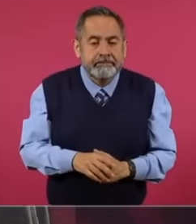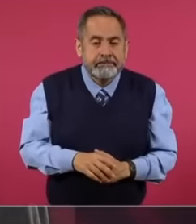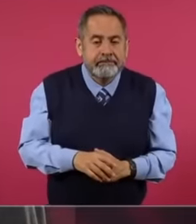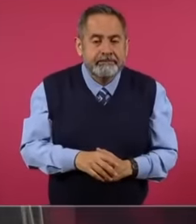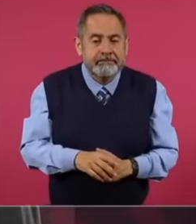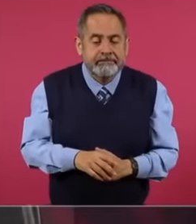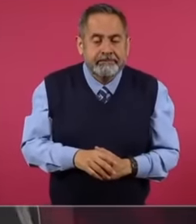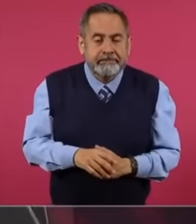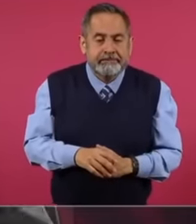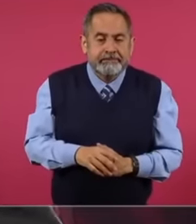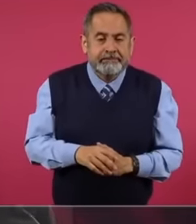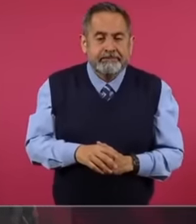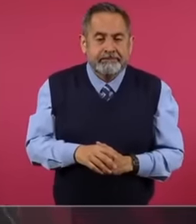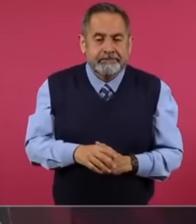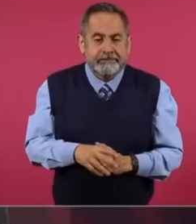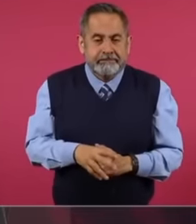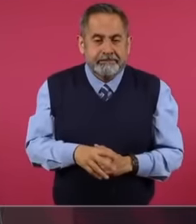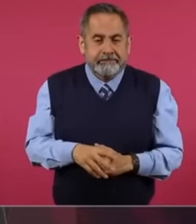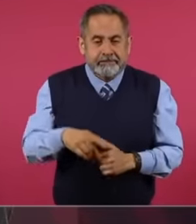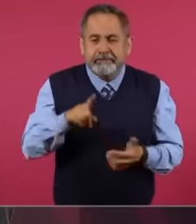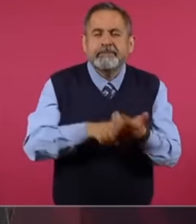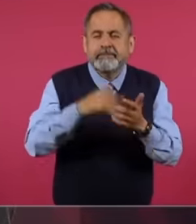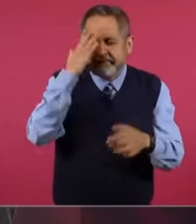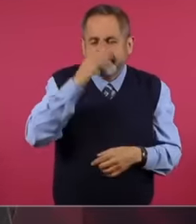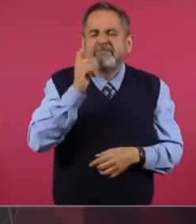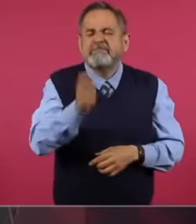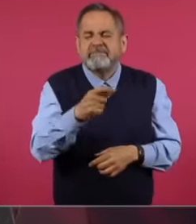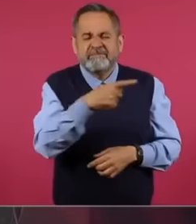saben qué hicieron,